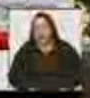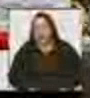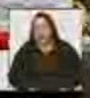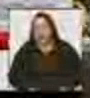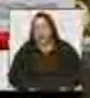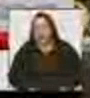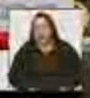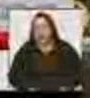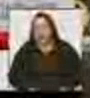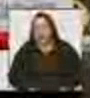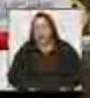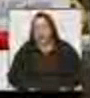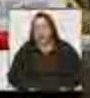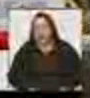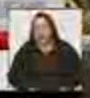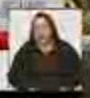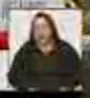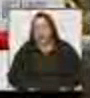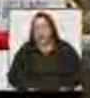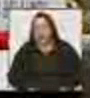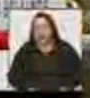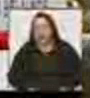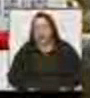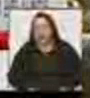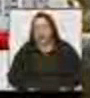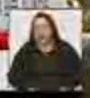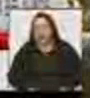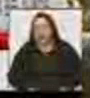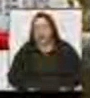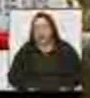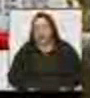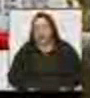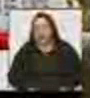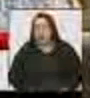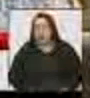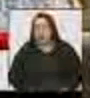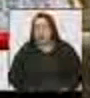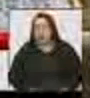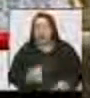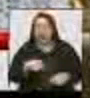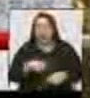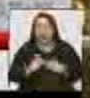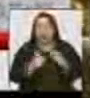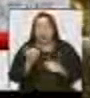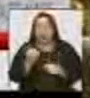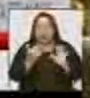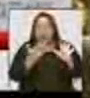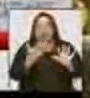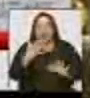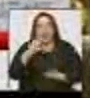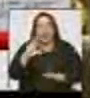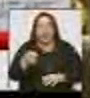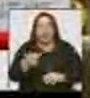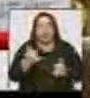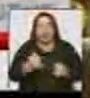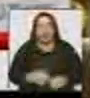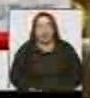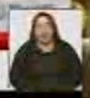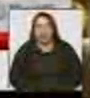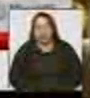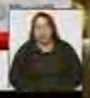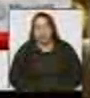normal. Bueno, pero acá yo tengo... Pero acá tengo... Los pensionistas son 85.000 hoy